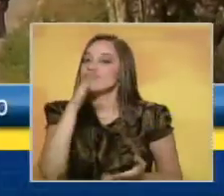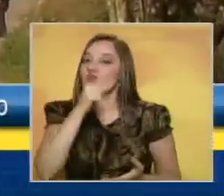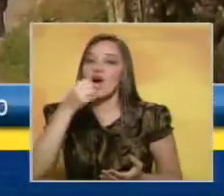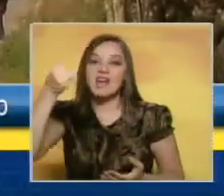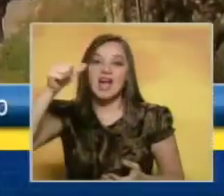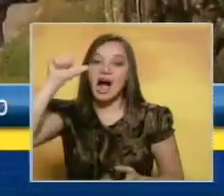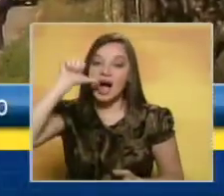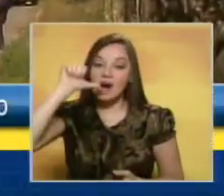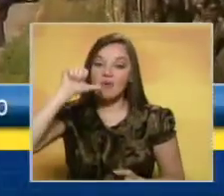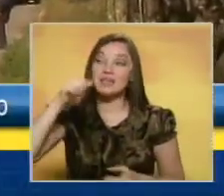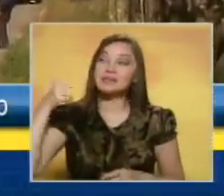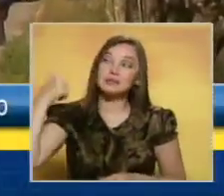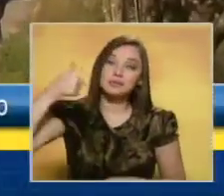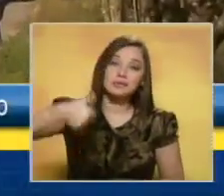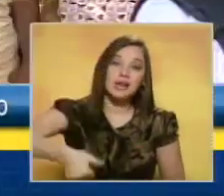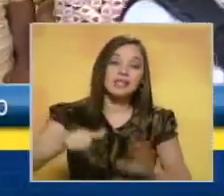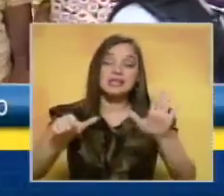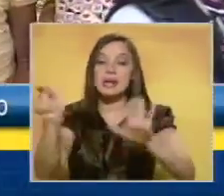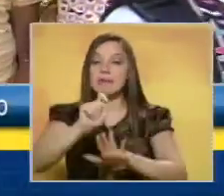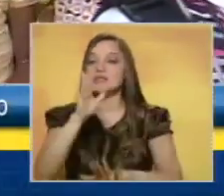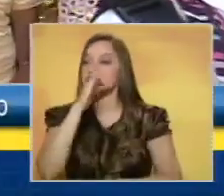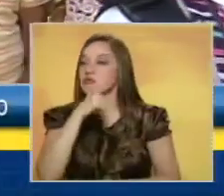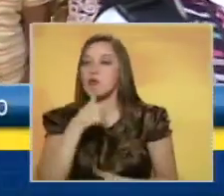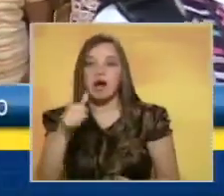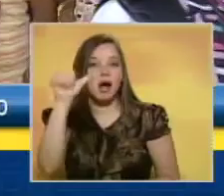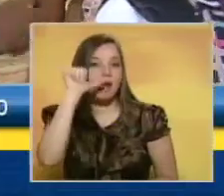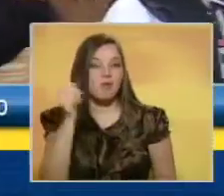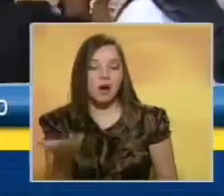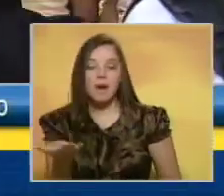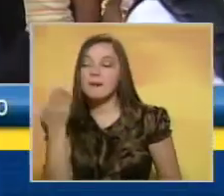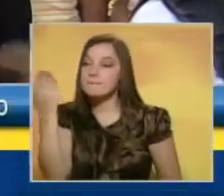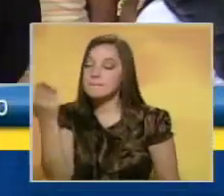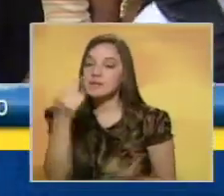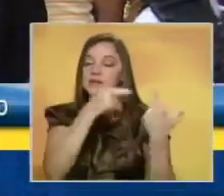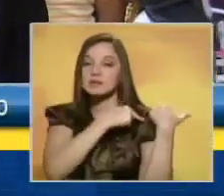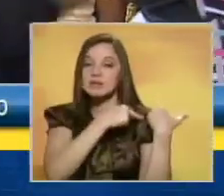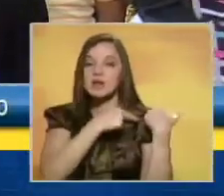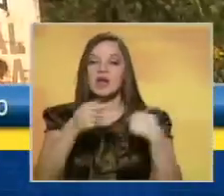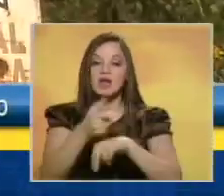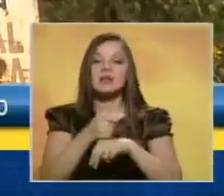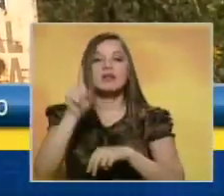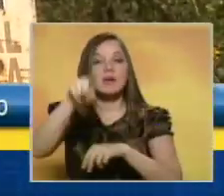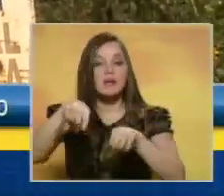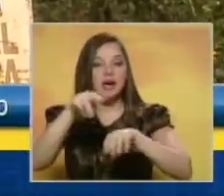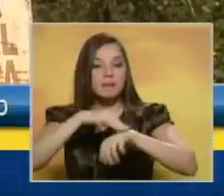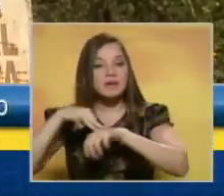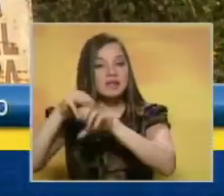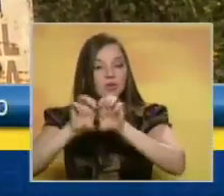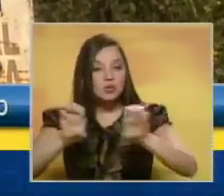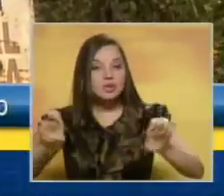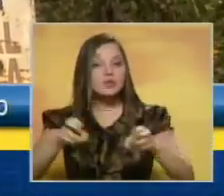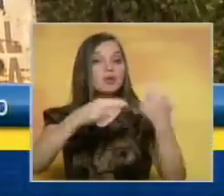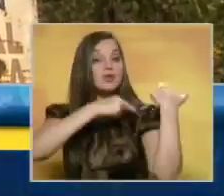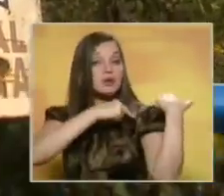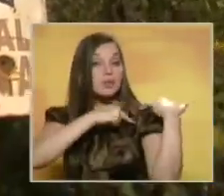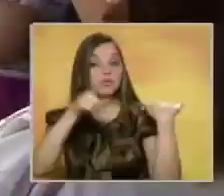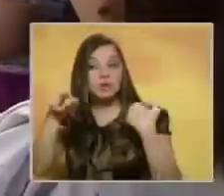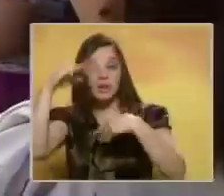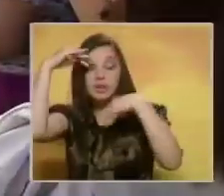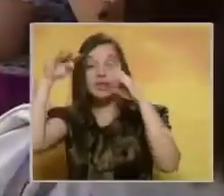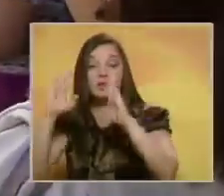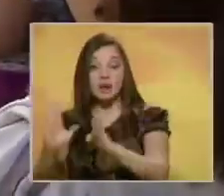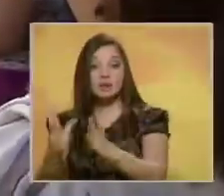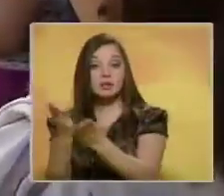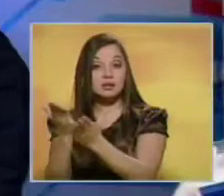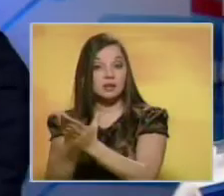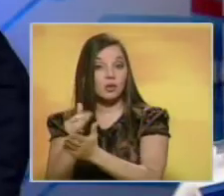corriente desde hace 6 meses. Exigen a las autoridades locales, nacionales y al Ministerio de Educación que se encarguen de este plantel de